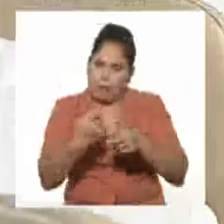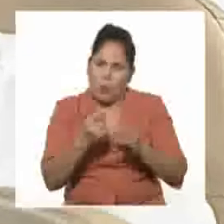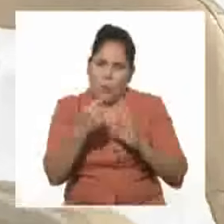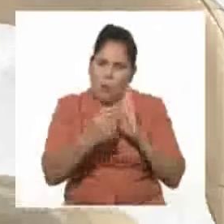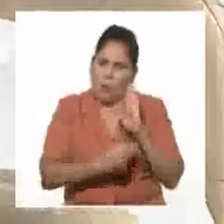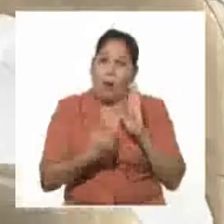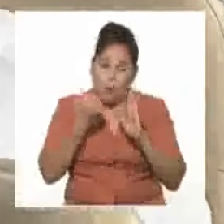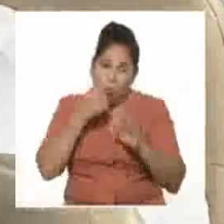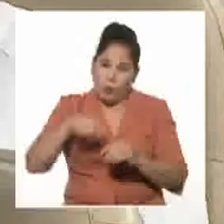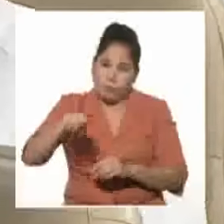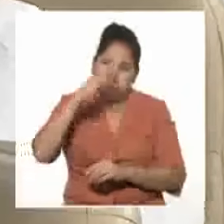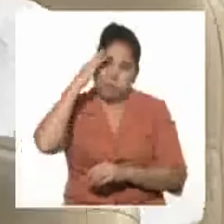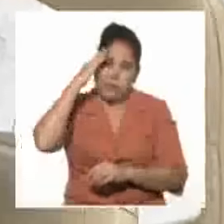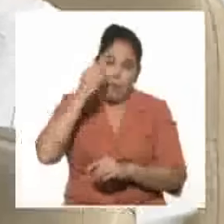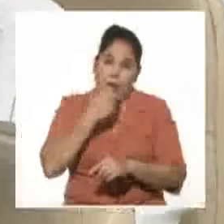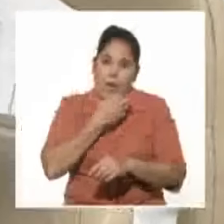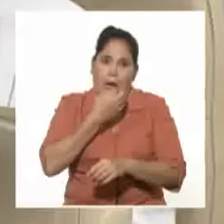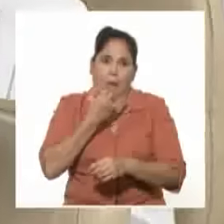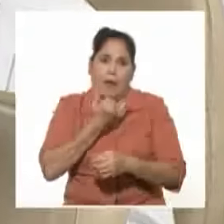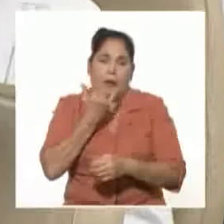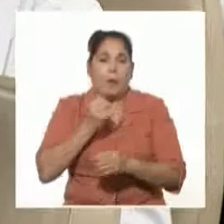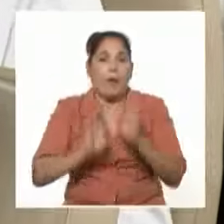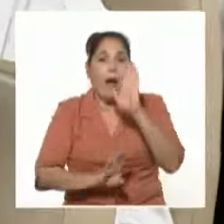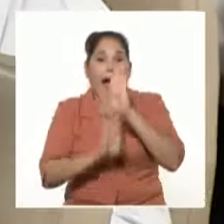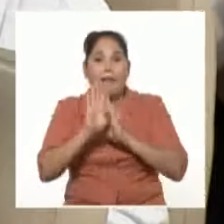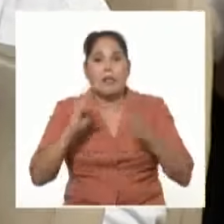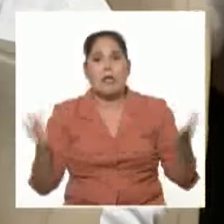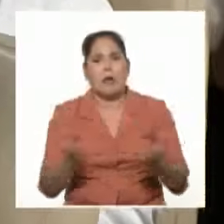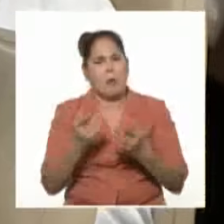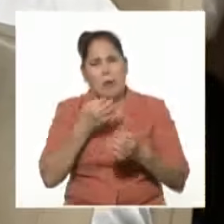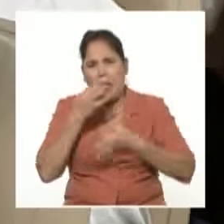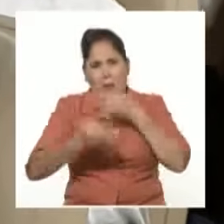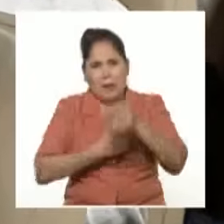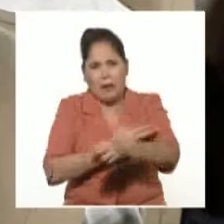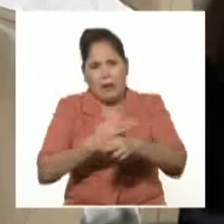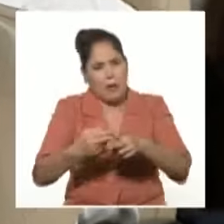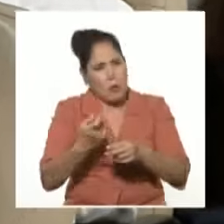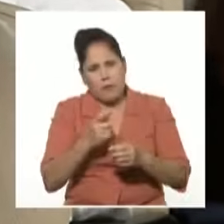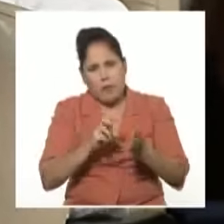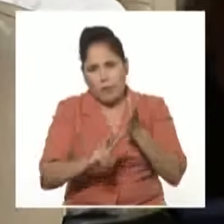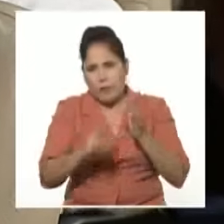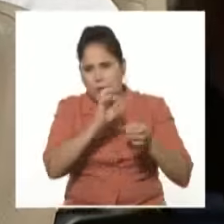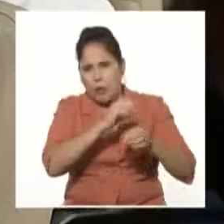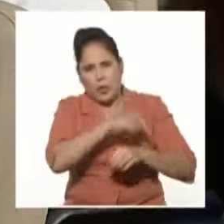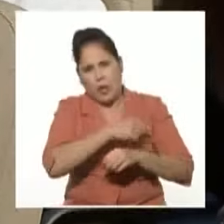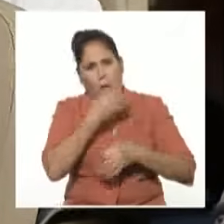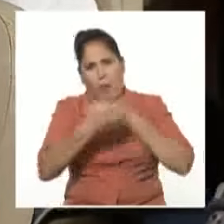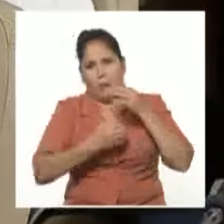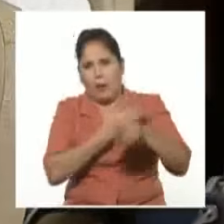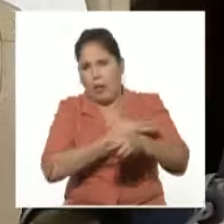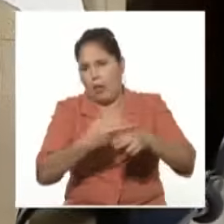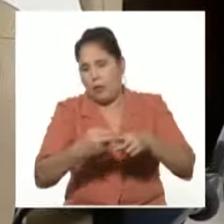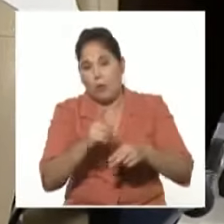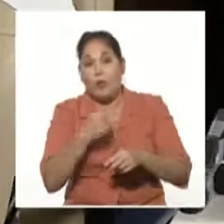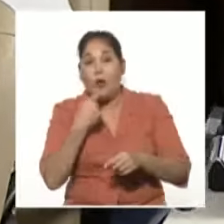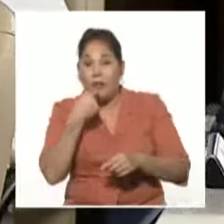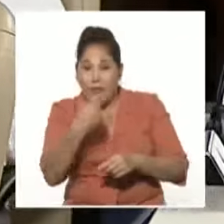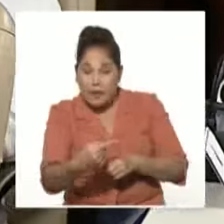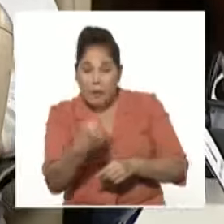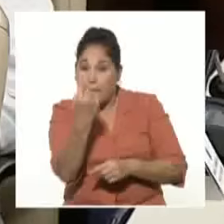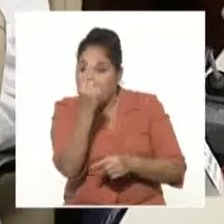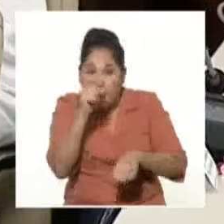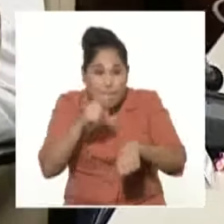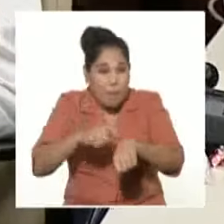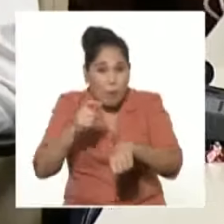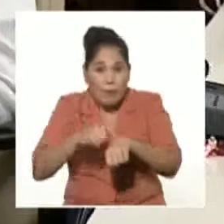palabras. Tampoco detallaré los avances en la recuperación de las provincias orientales. Solo digo que desde el primer minuto